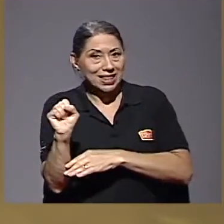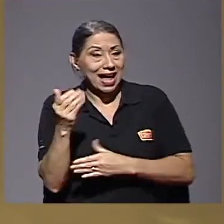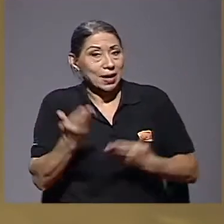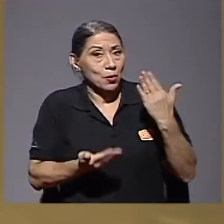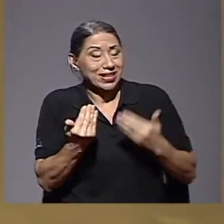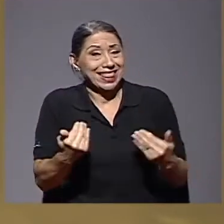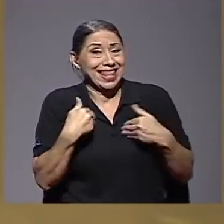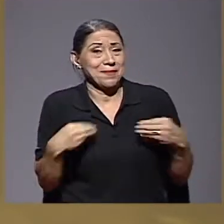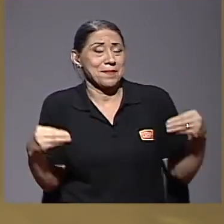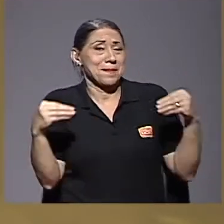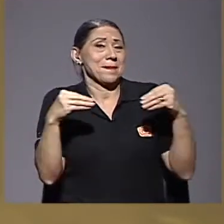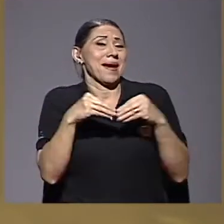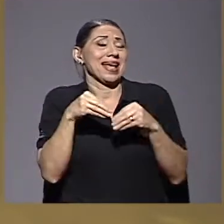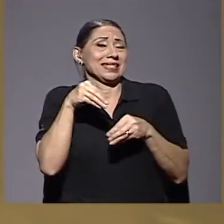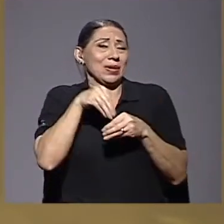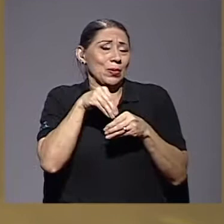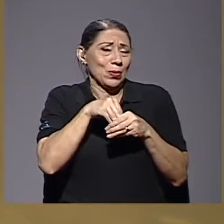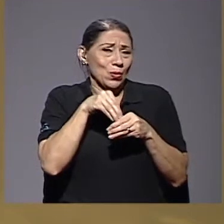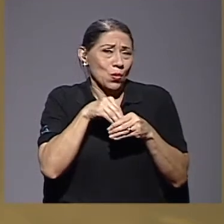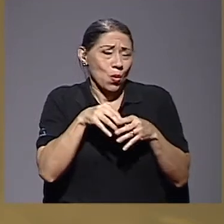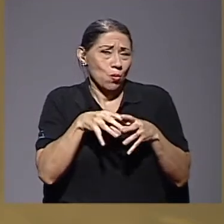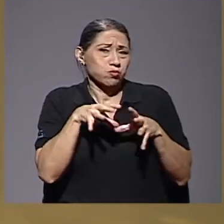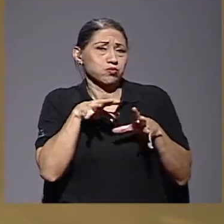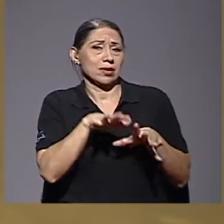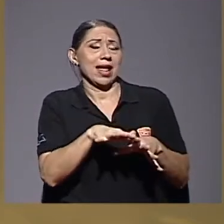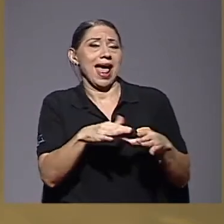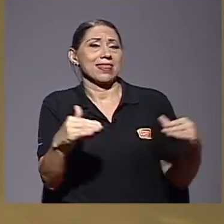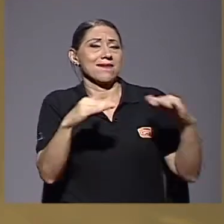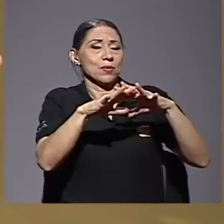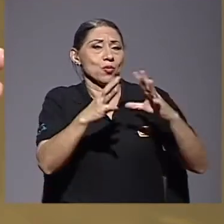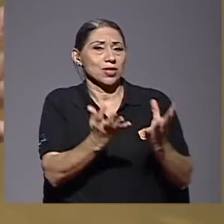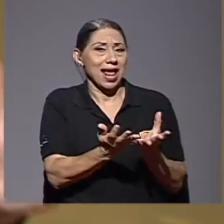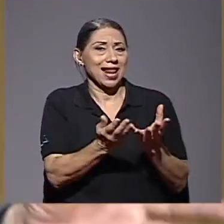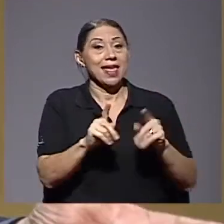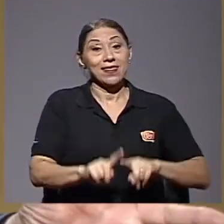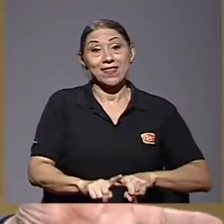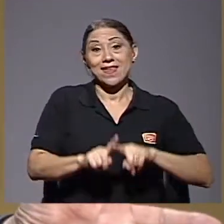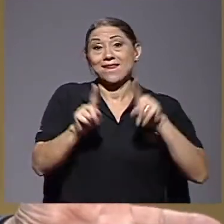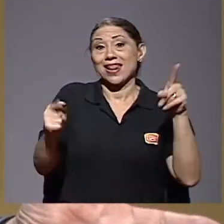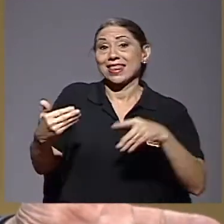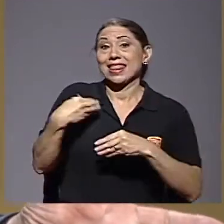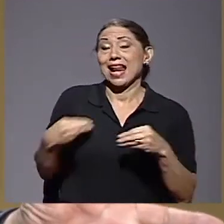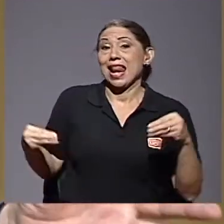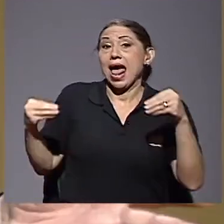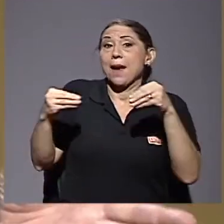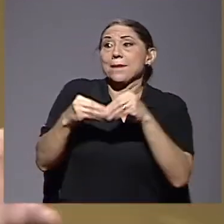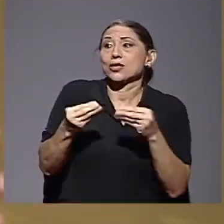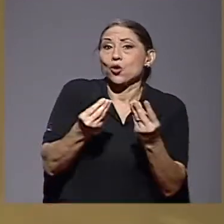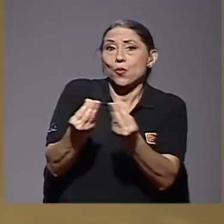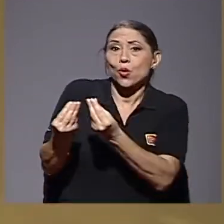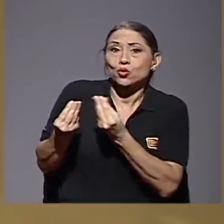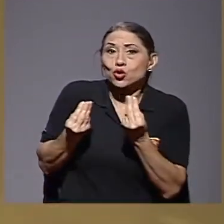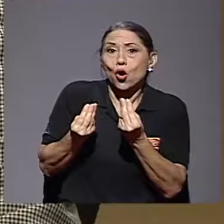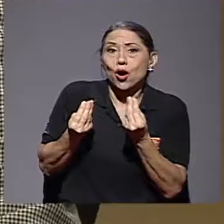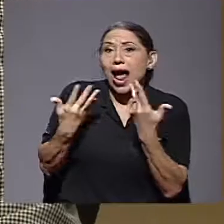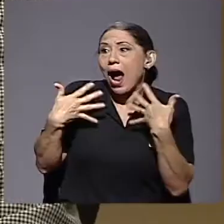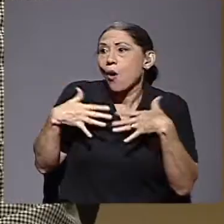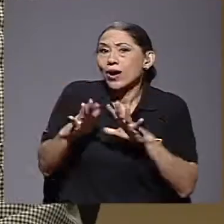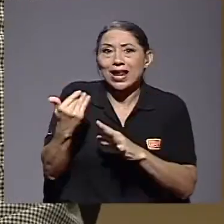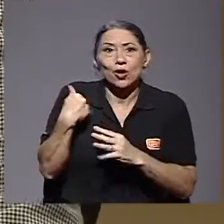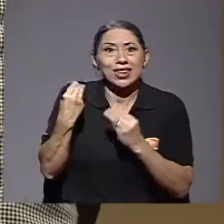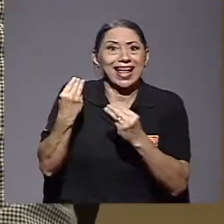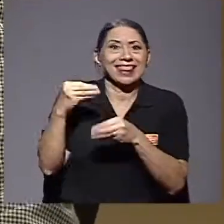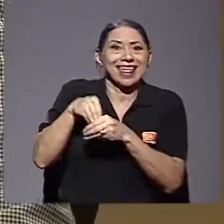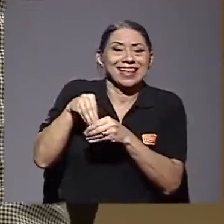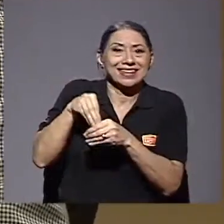reservas a nivel mundial, ¿verdad? Y otra cosa es tener la mayor producción, aunque no tenga tantas reservas. Estados Unidos es